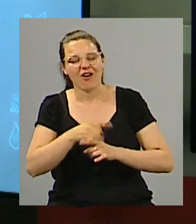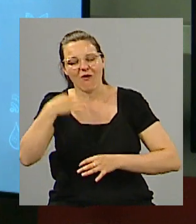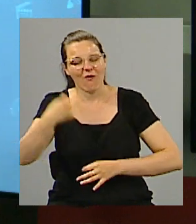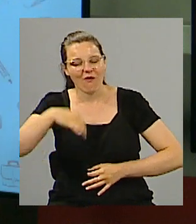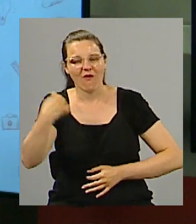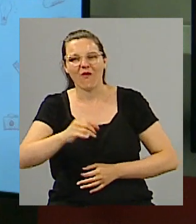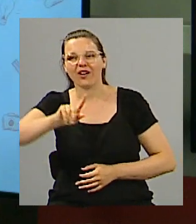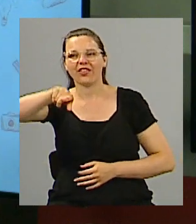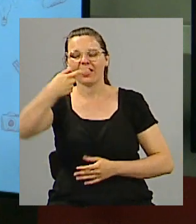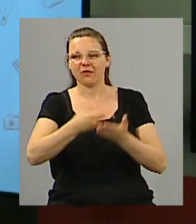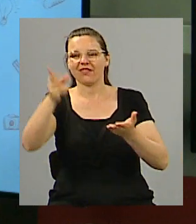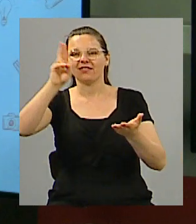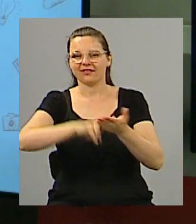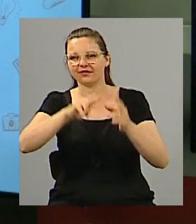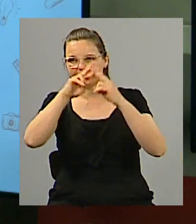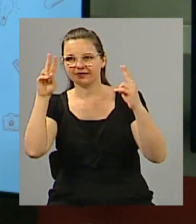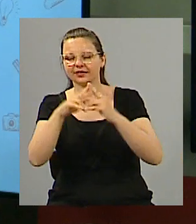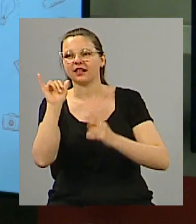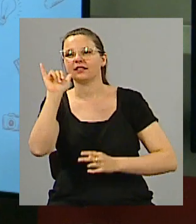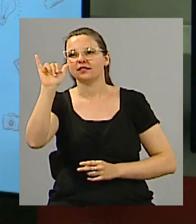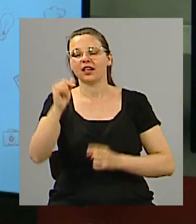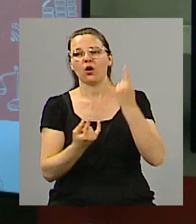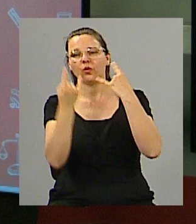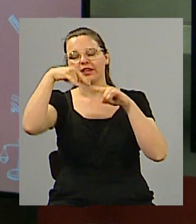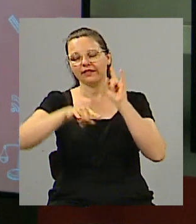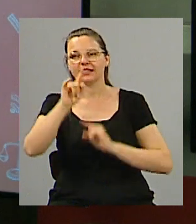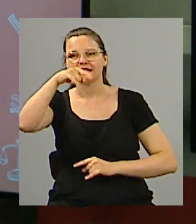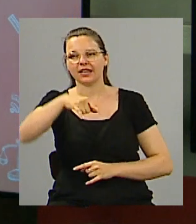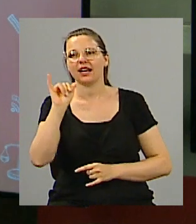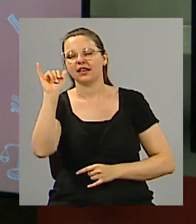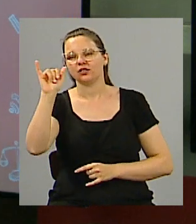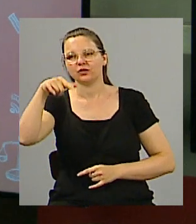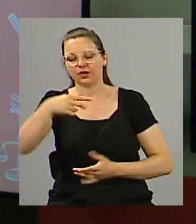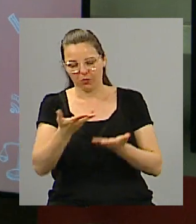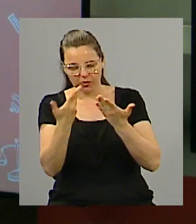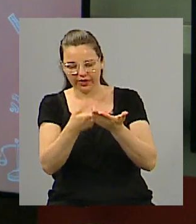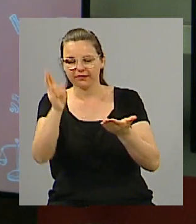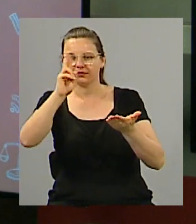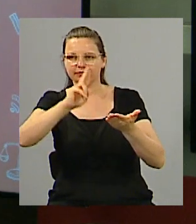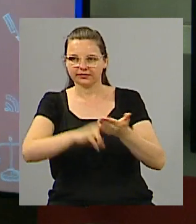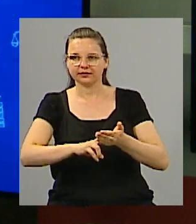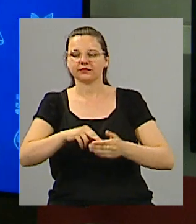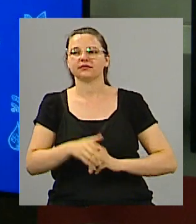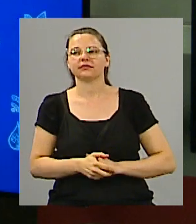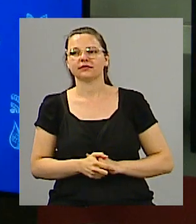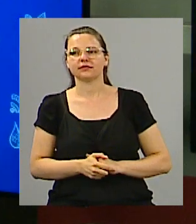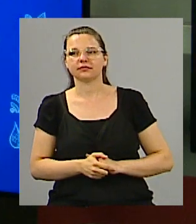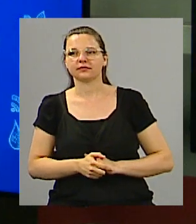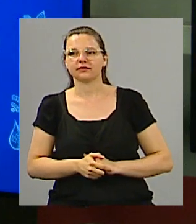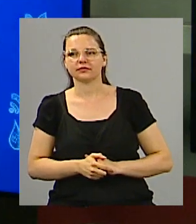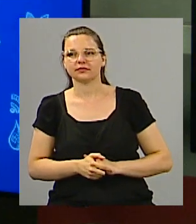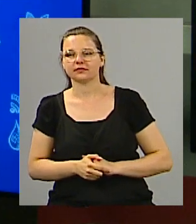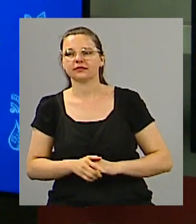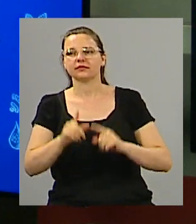vayan a nuestra plataforma de YouTube. Es Unidiversidad, nos buscan en nuestro canal de YouTube y la pueden volver a ver. Y por supuesto la vamos a replicar también en